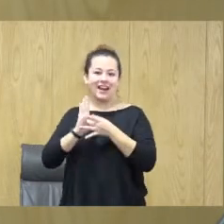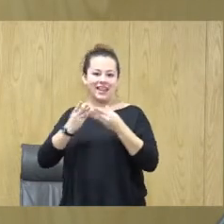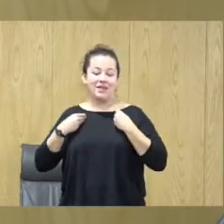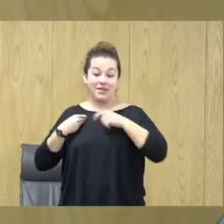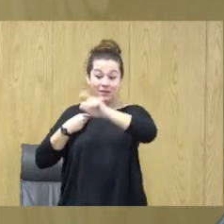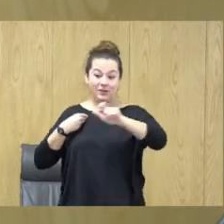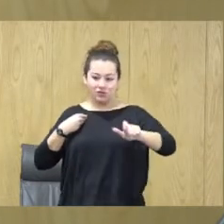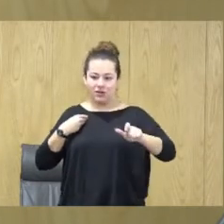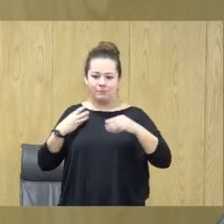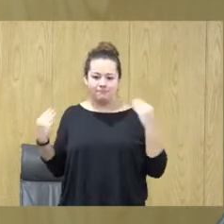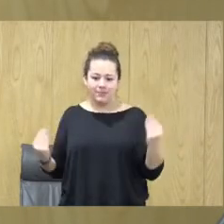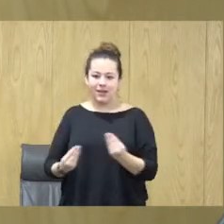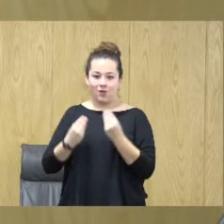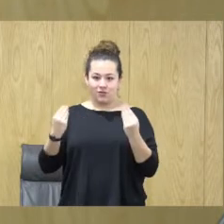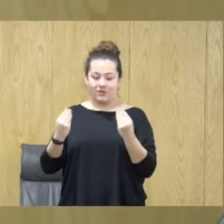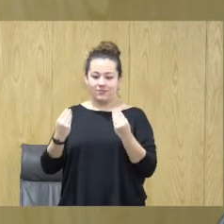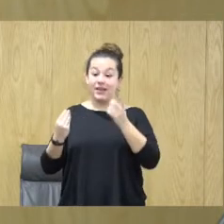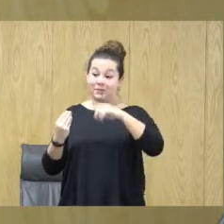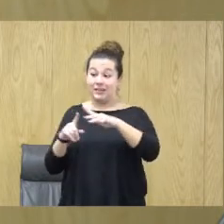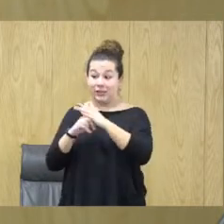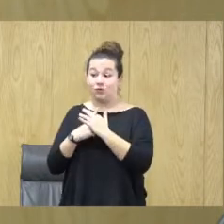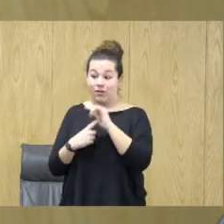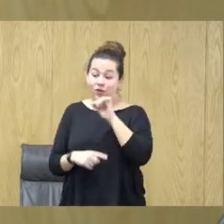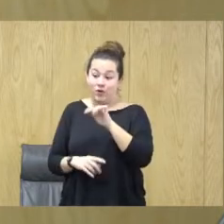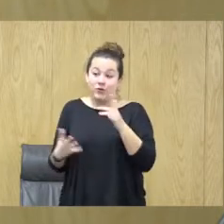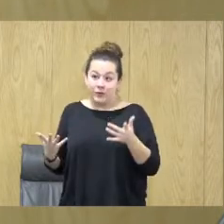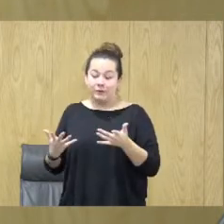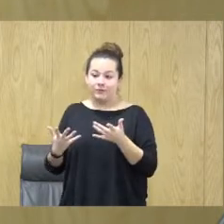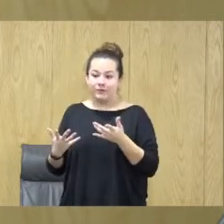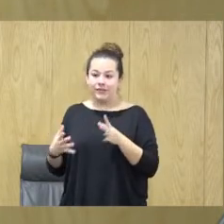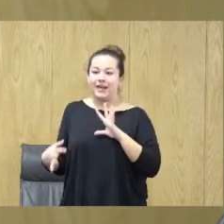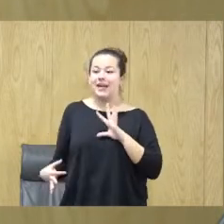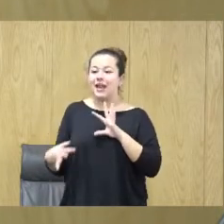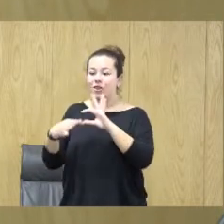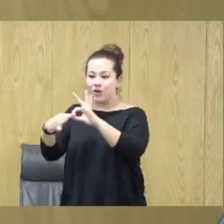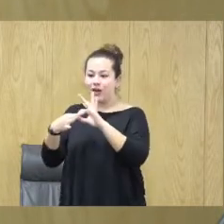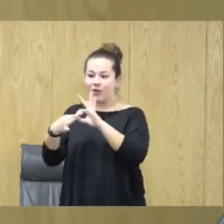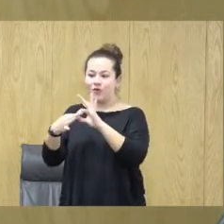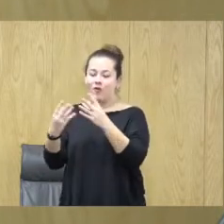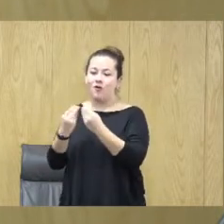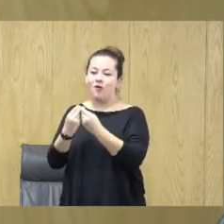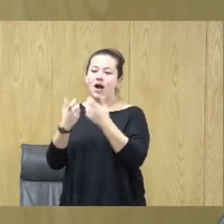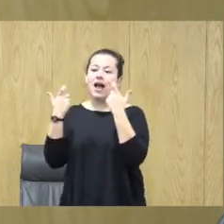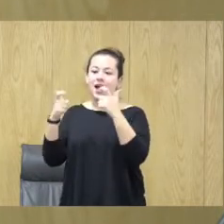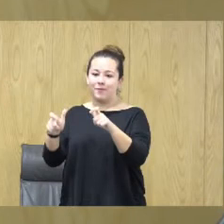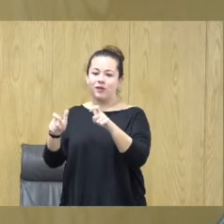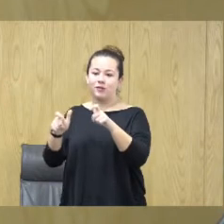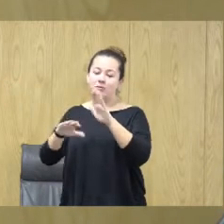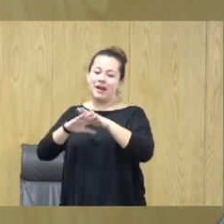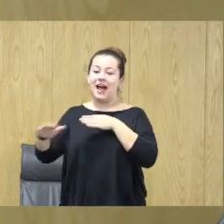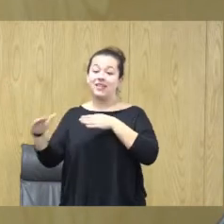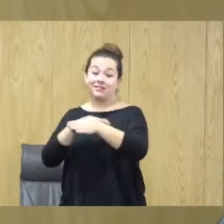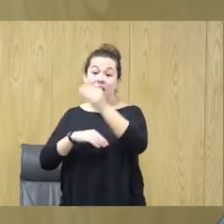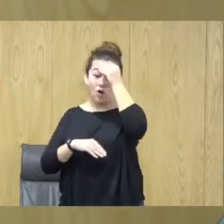de las personas. Y en este caso, en relación con los ámbitos de la accesibilidad